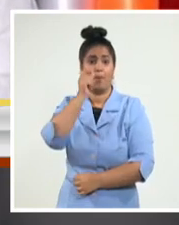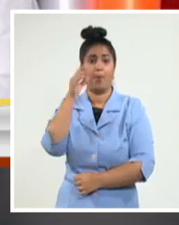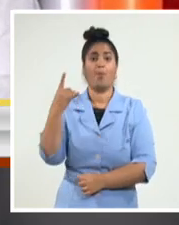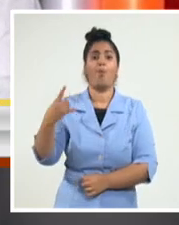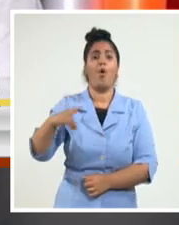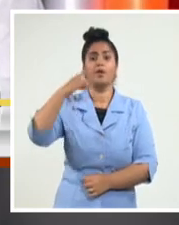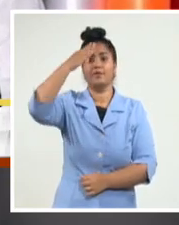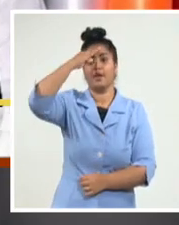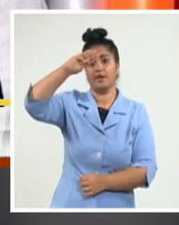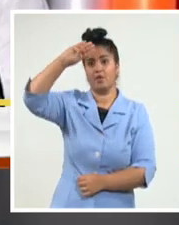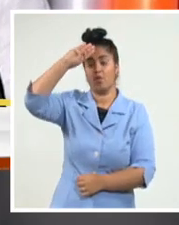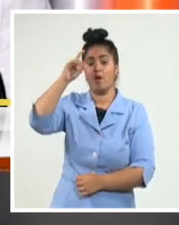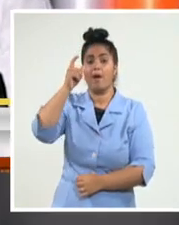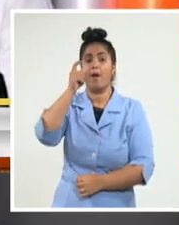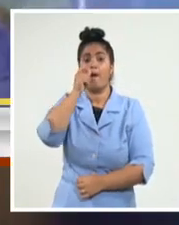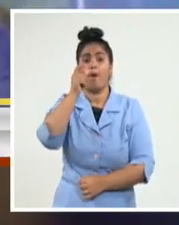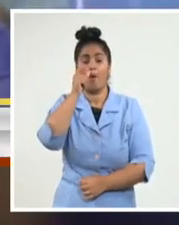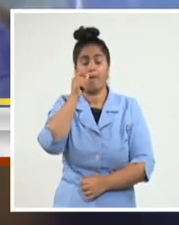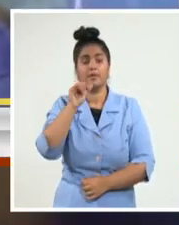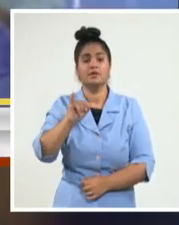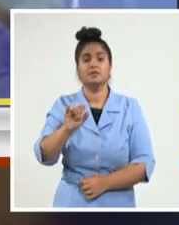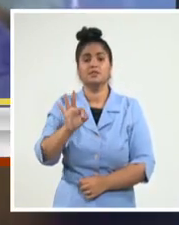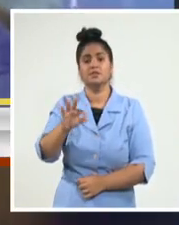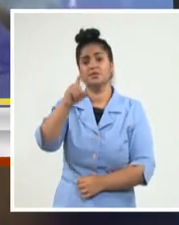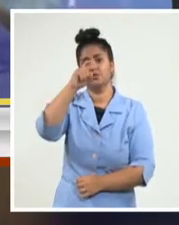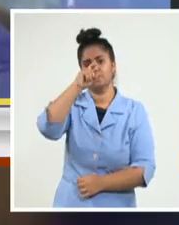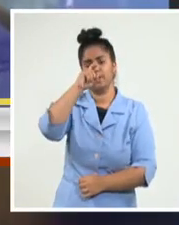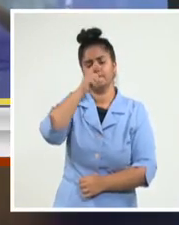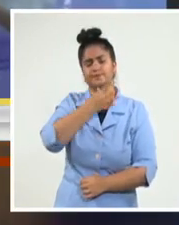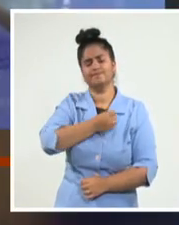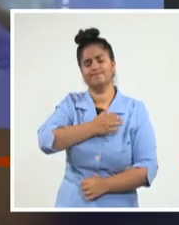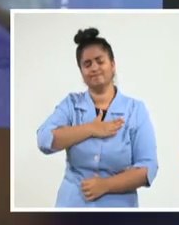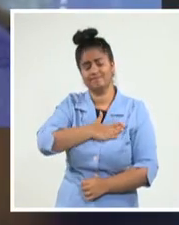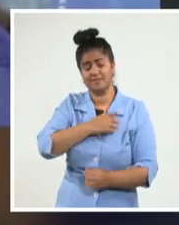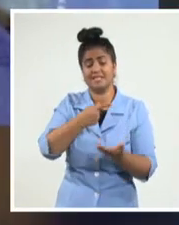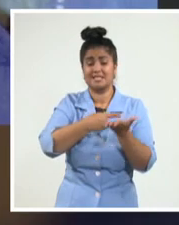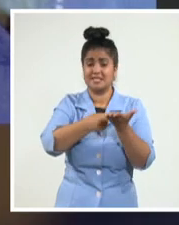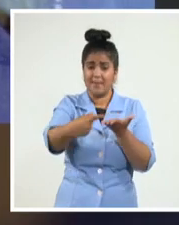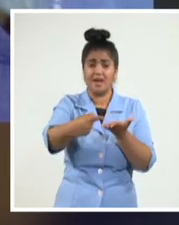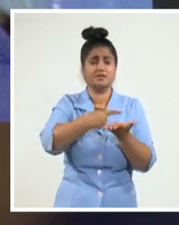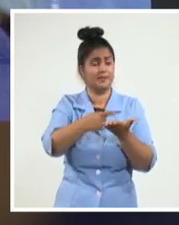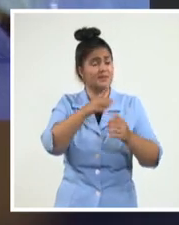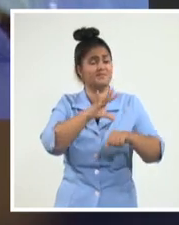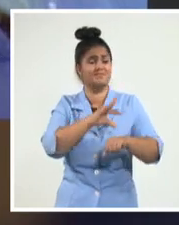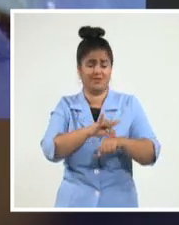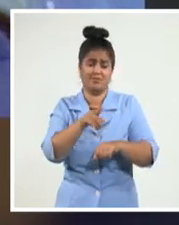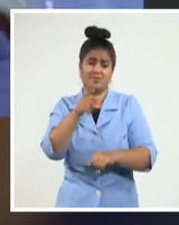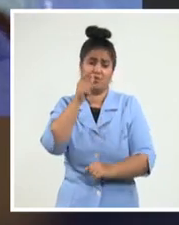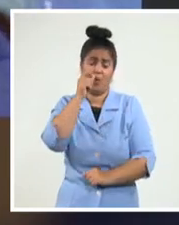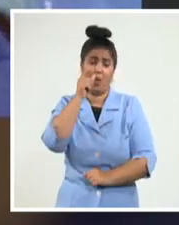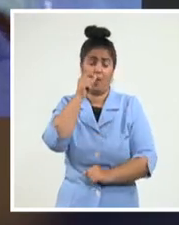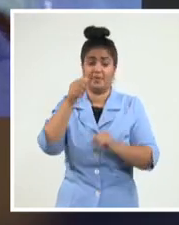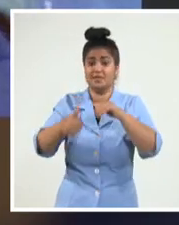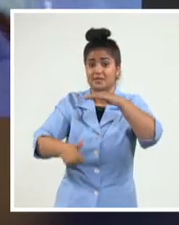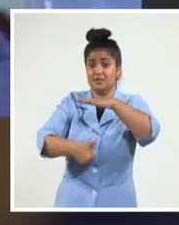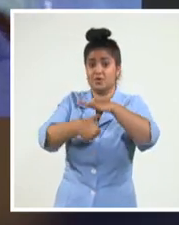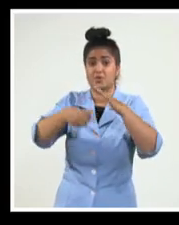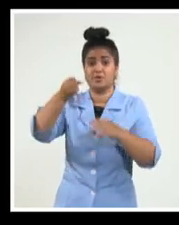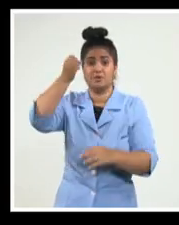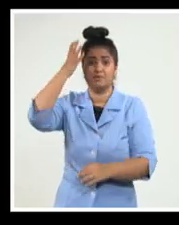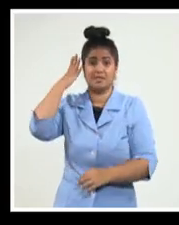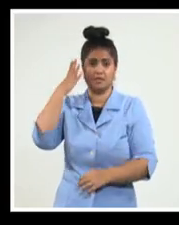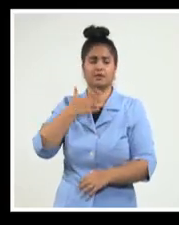tras semanas de lucha por recuperarse en su estado de salud el mandatario compartió su pena en estrecha hermandad y